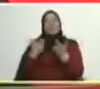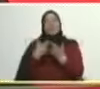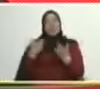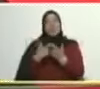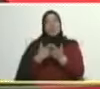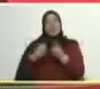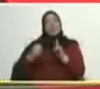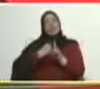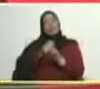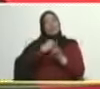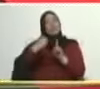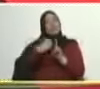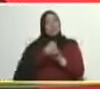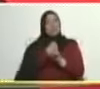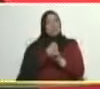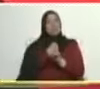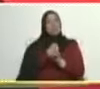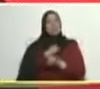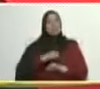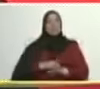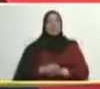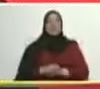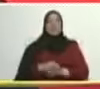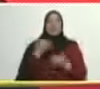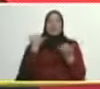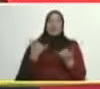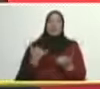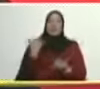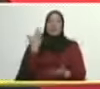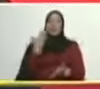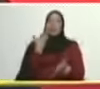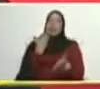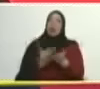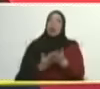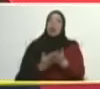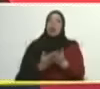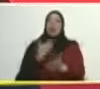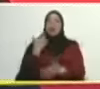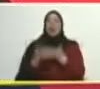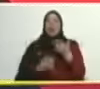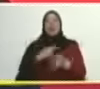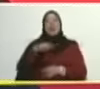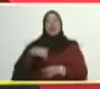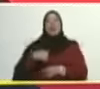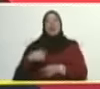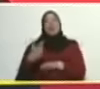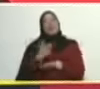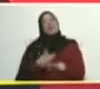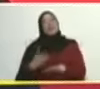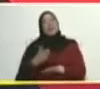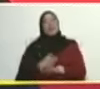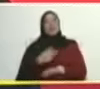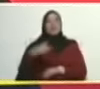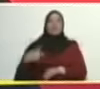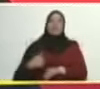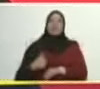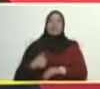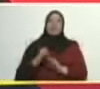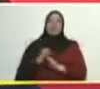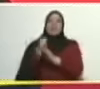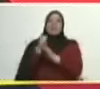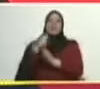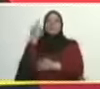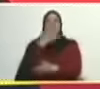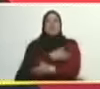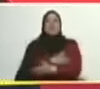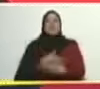el armamentismo. Ojalá esa cantidad de dinero y todos los miles de millones de dólares